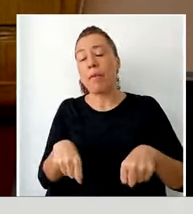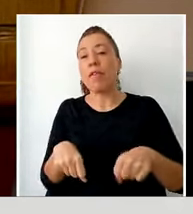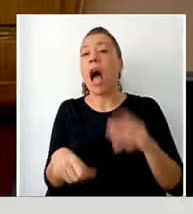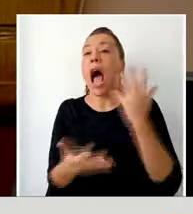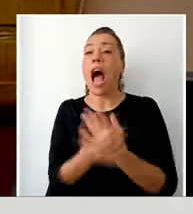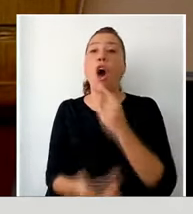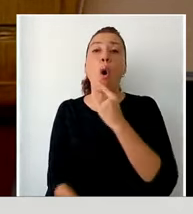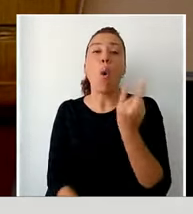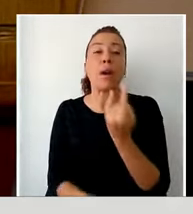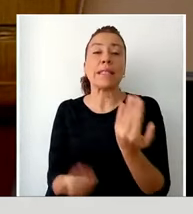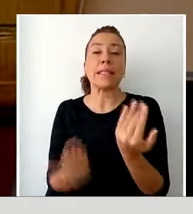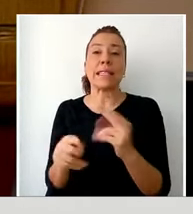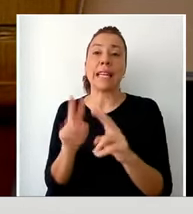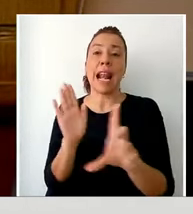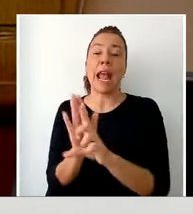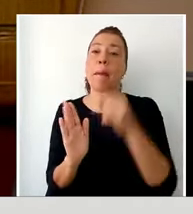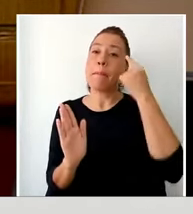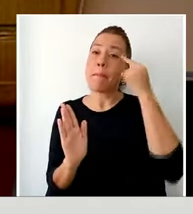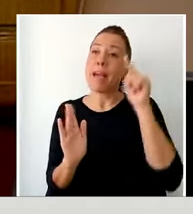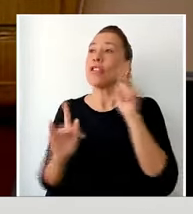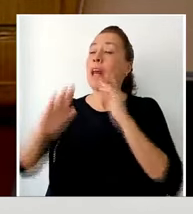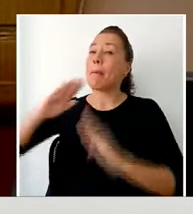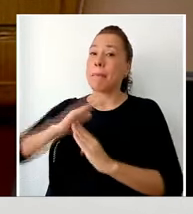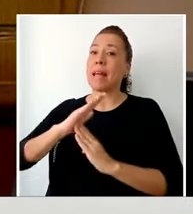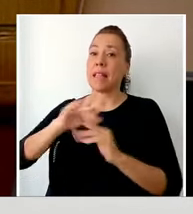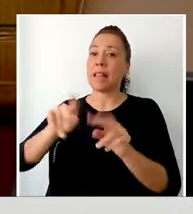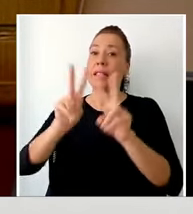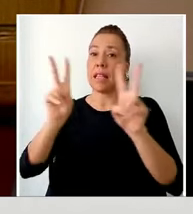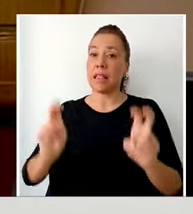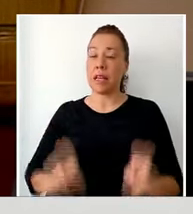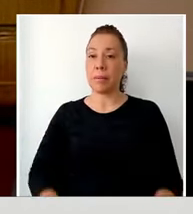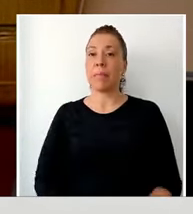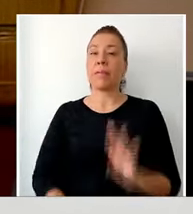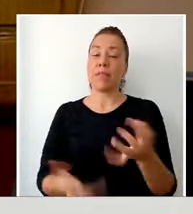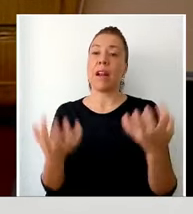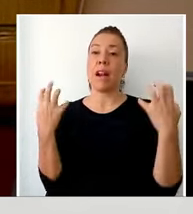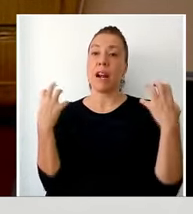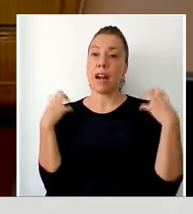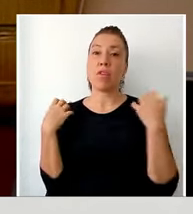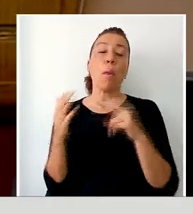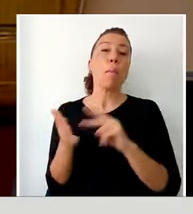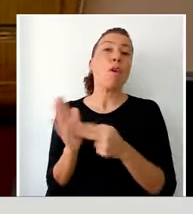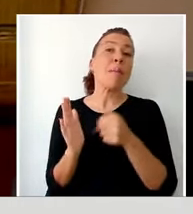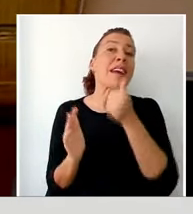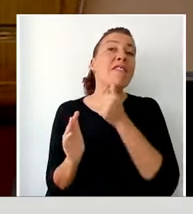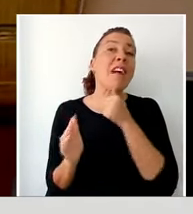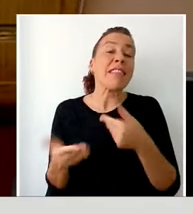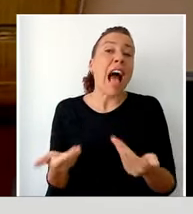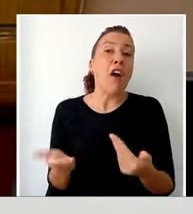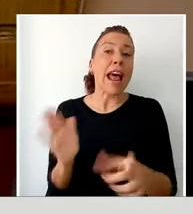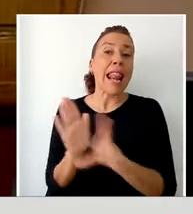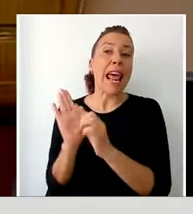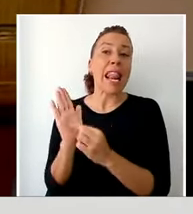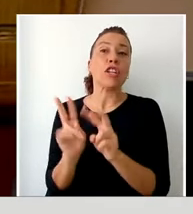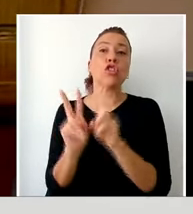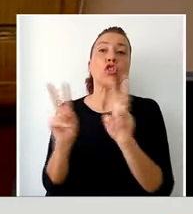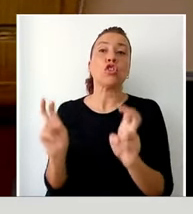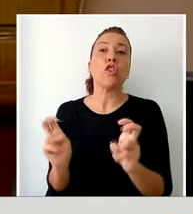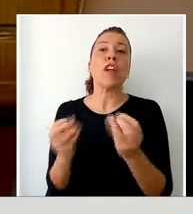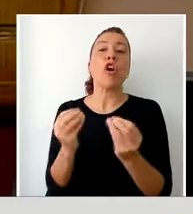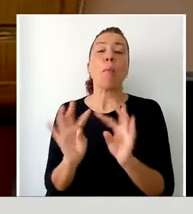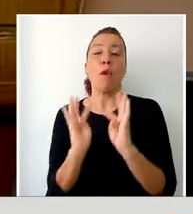Pero esto deja pendiente el punto hacernos responsable de las falencias que actualmente tiene la legislación respecto de la Constitución y funcionamiento